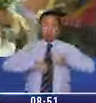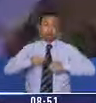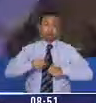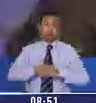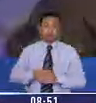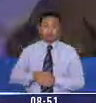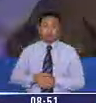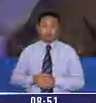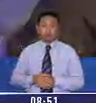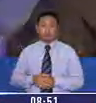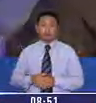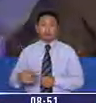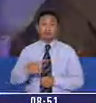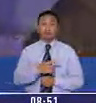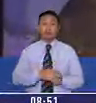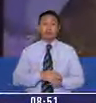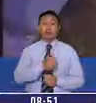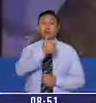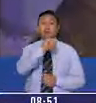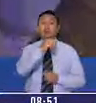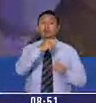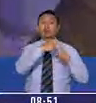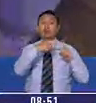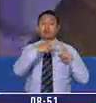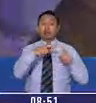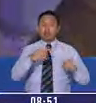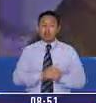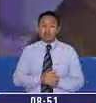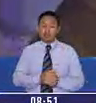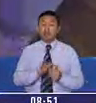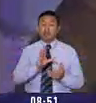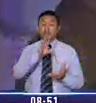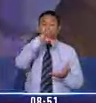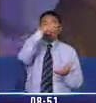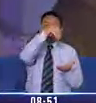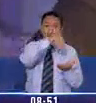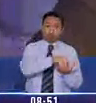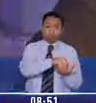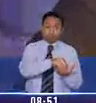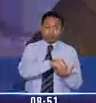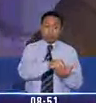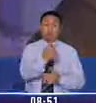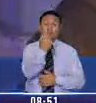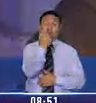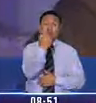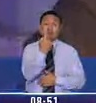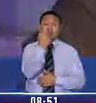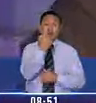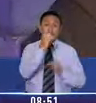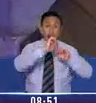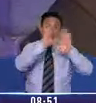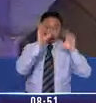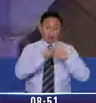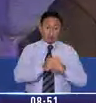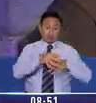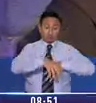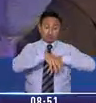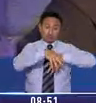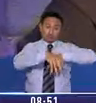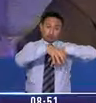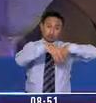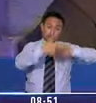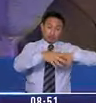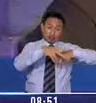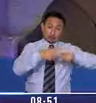Va a ser a las 10:30, la concentración a las 11 de la mañana, tenemos la